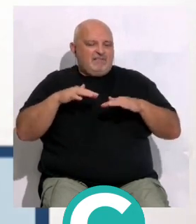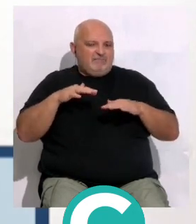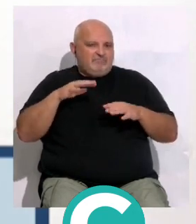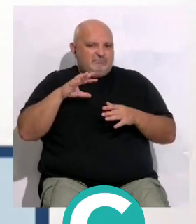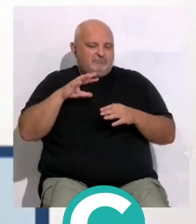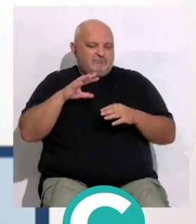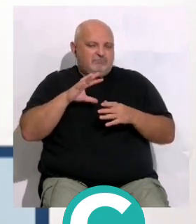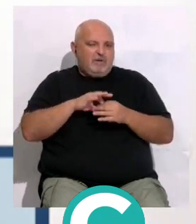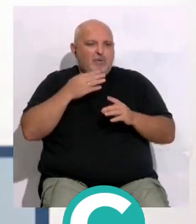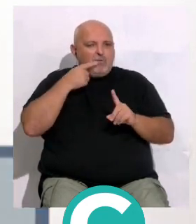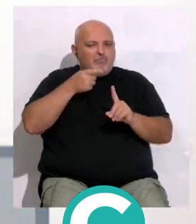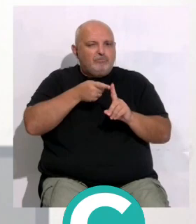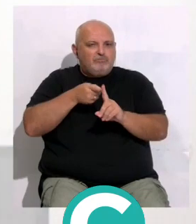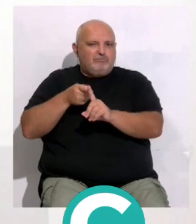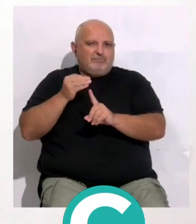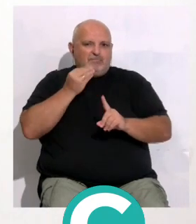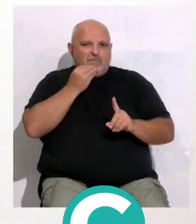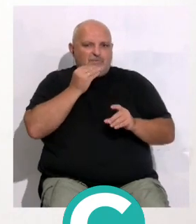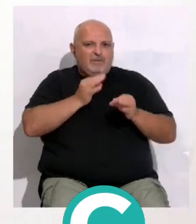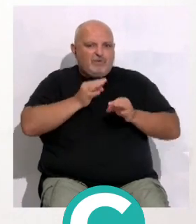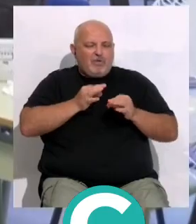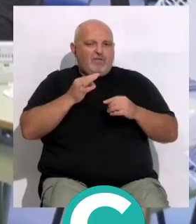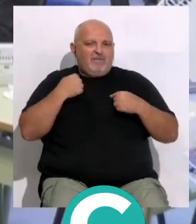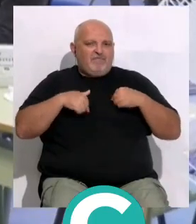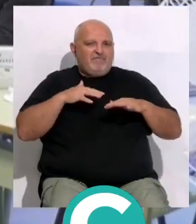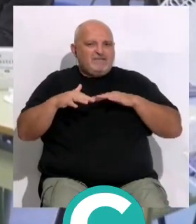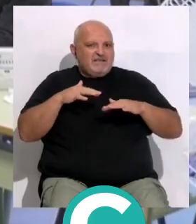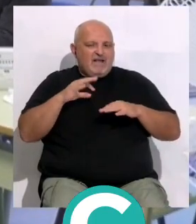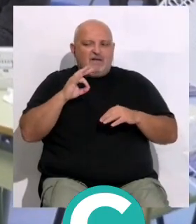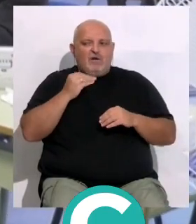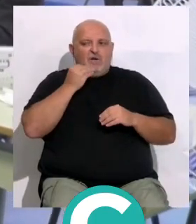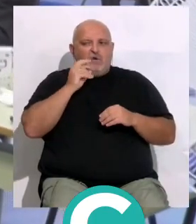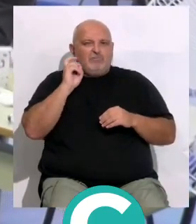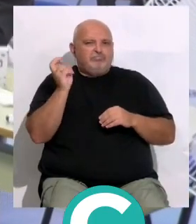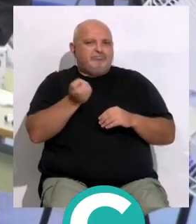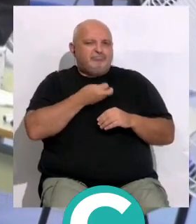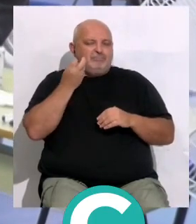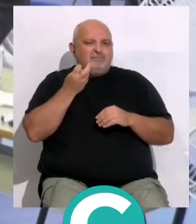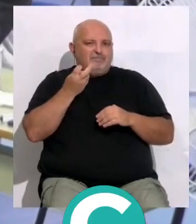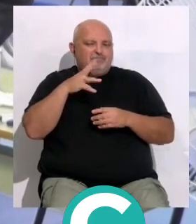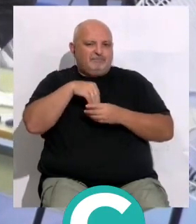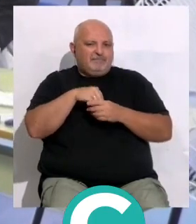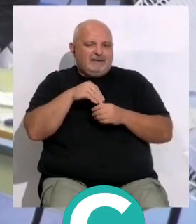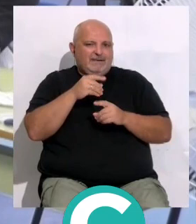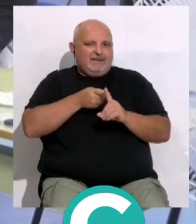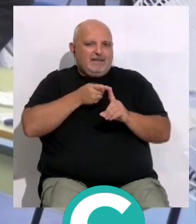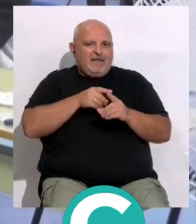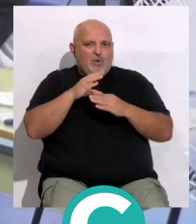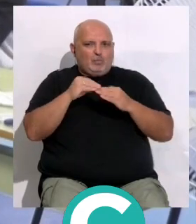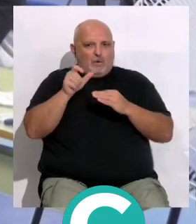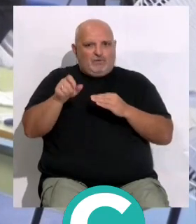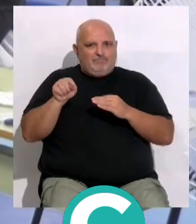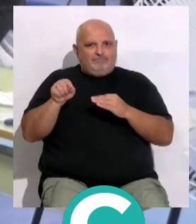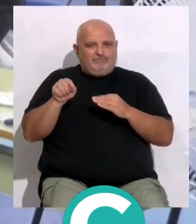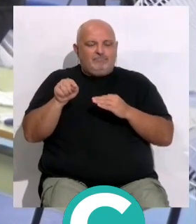enfoque de fisiología del ejercicio y nutrición, que al final lo que intentamos es tener un abordaje multidisciplinar del paciente. En